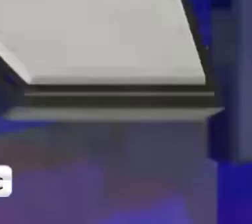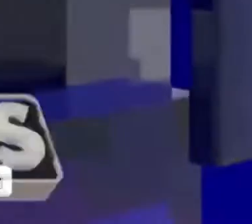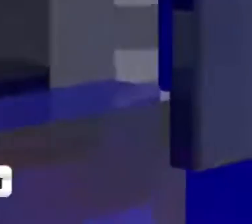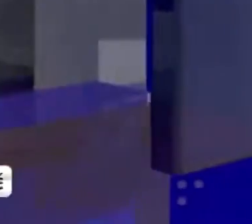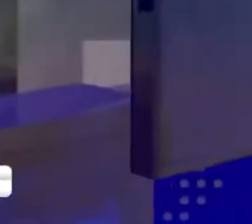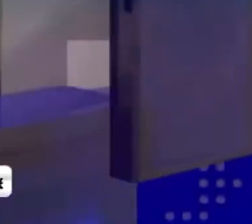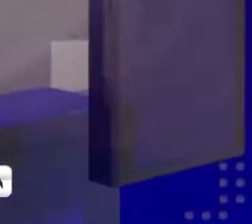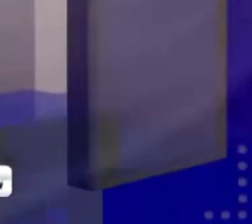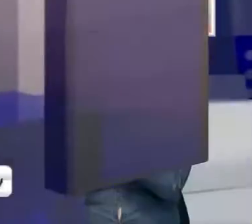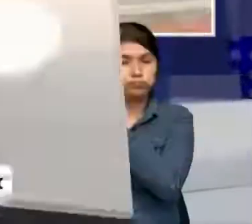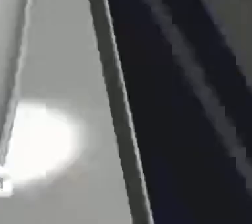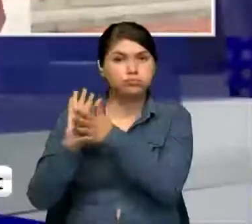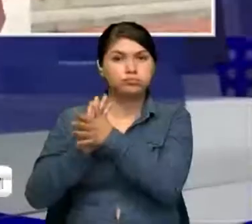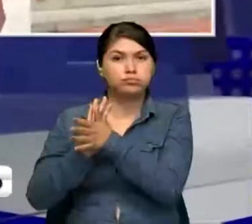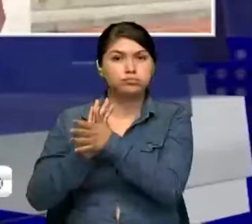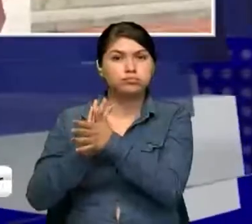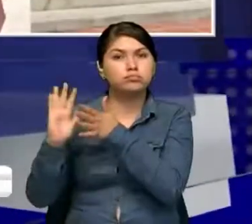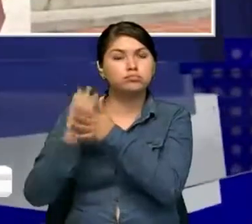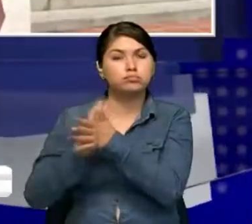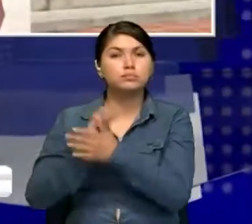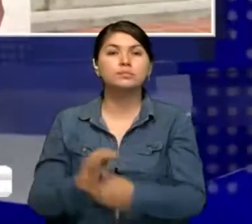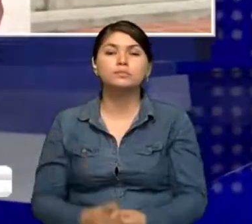tardes.